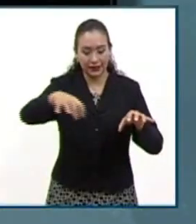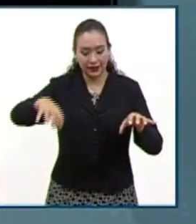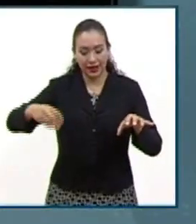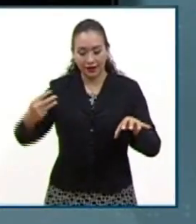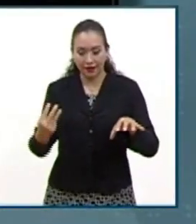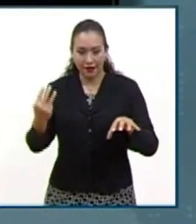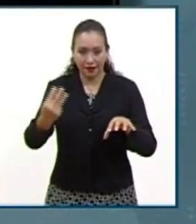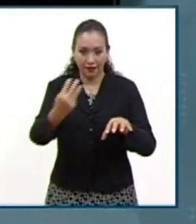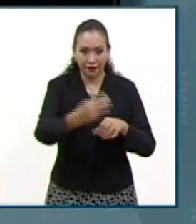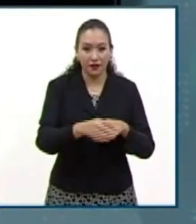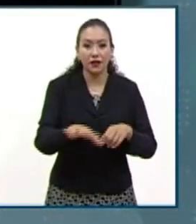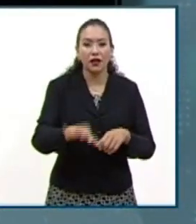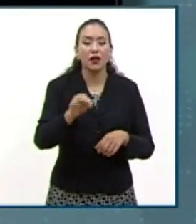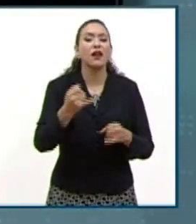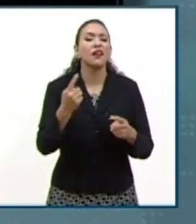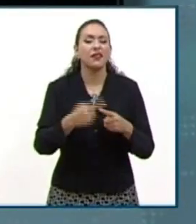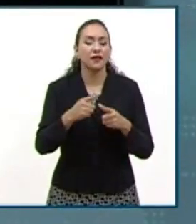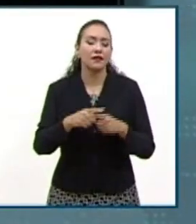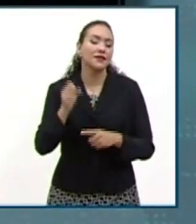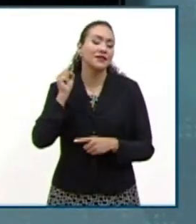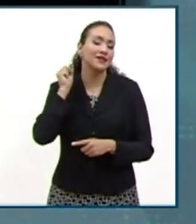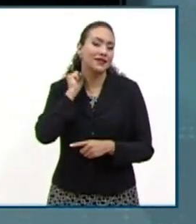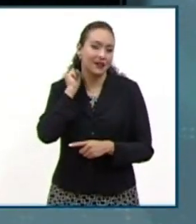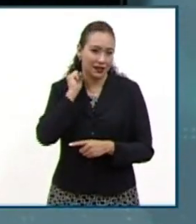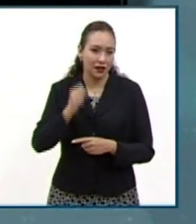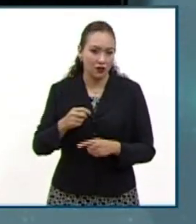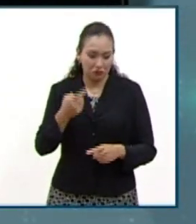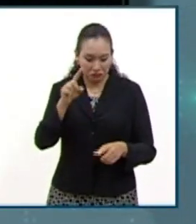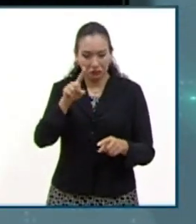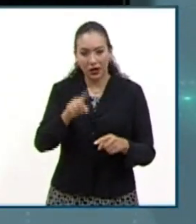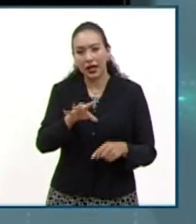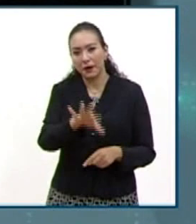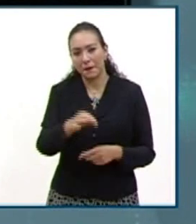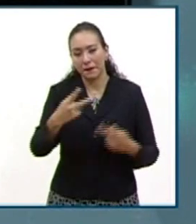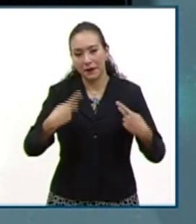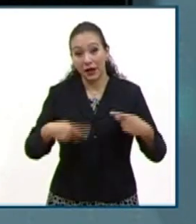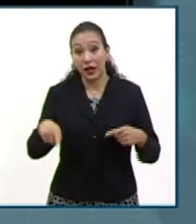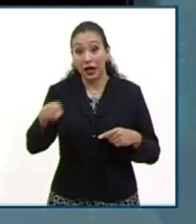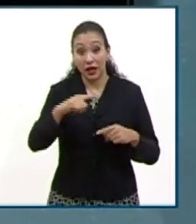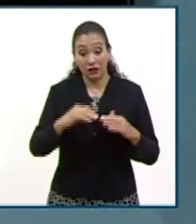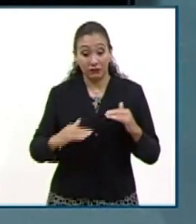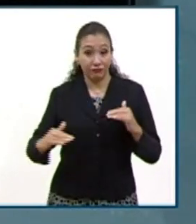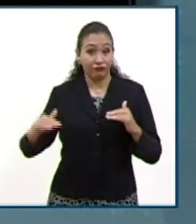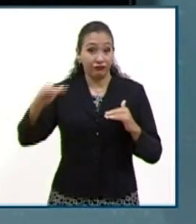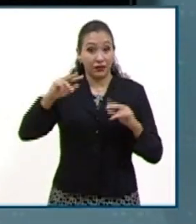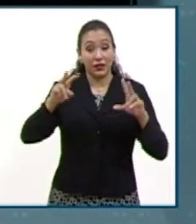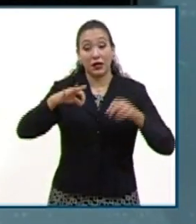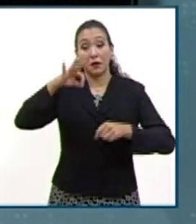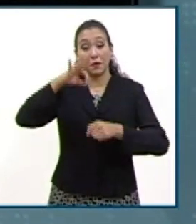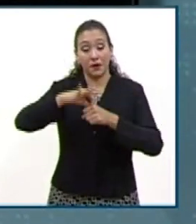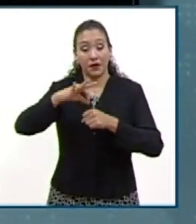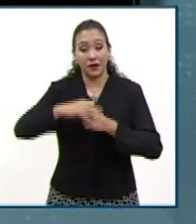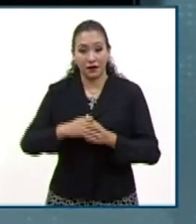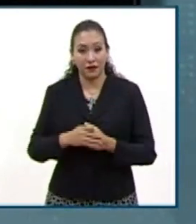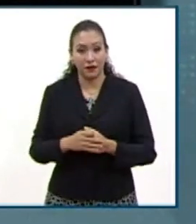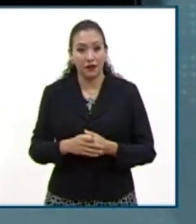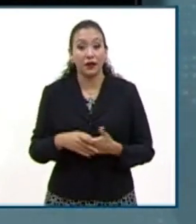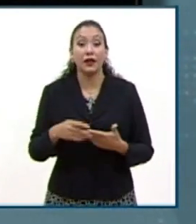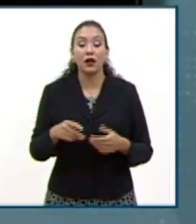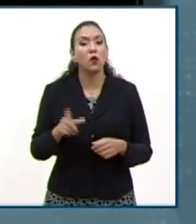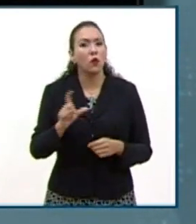Son electos por el Senado a propuesta de la Suprema Corte. Son la máxima autoridad en materia electoral, excepto en acciones